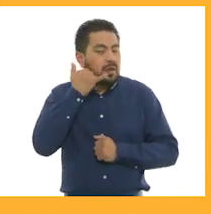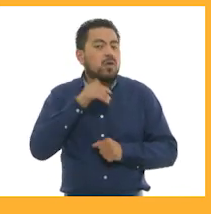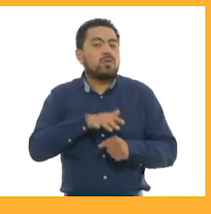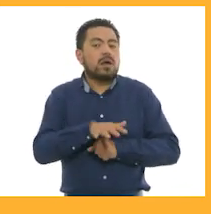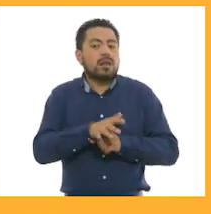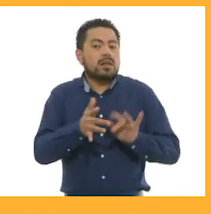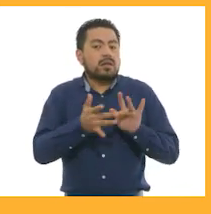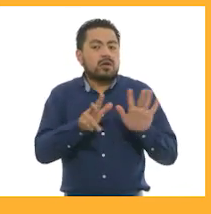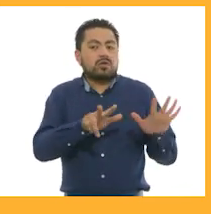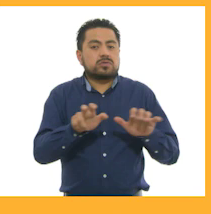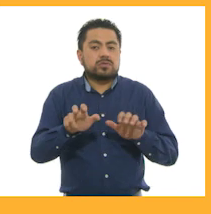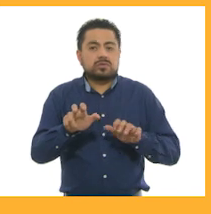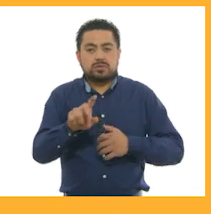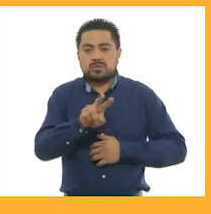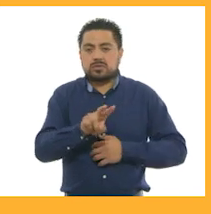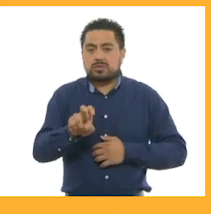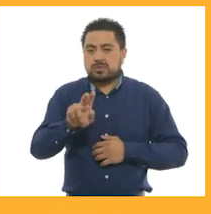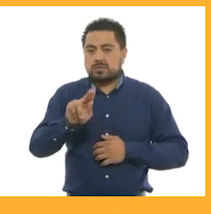Educatel